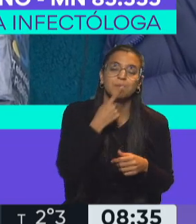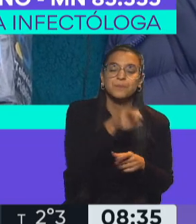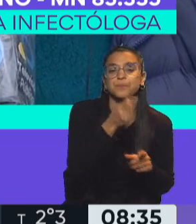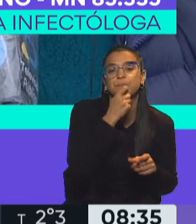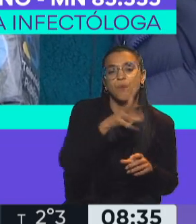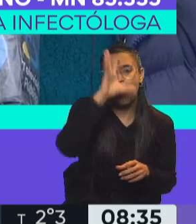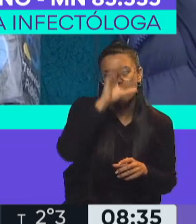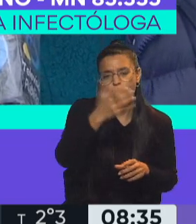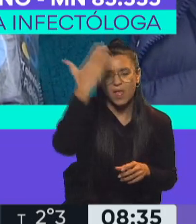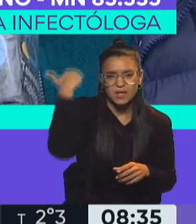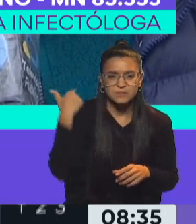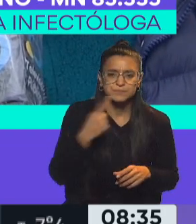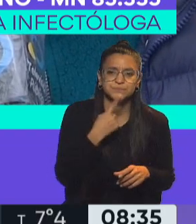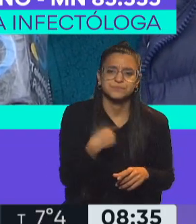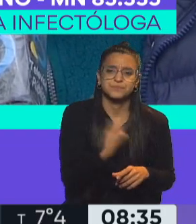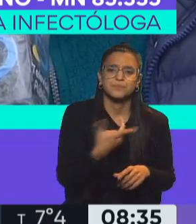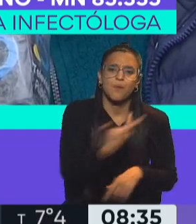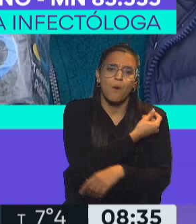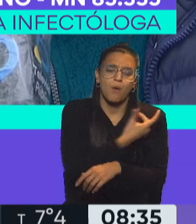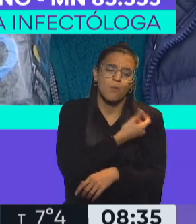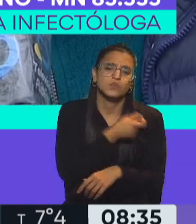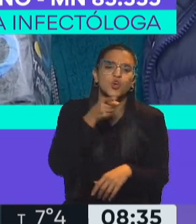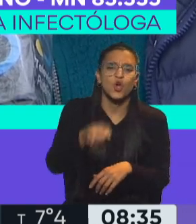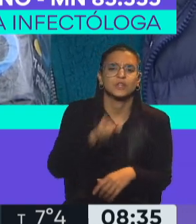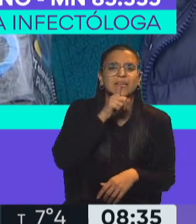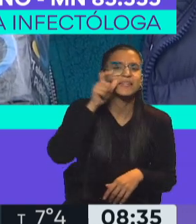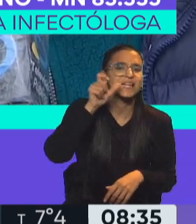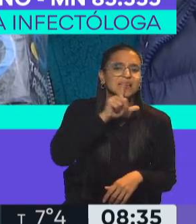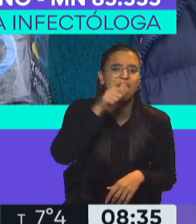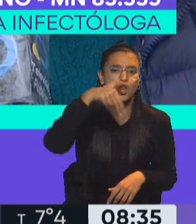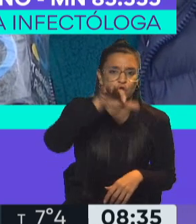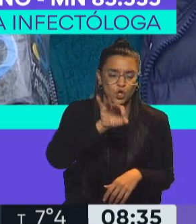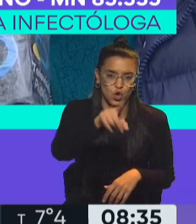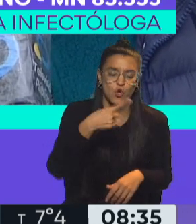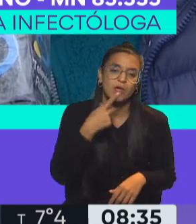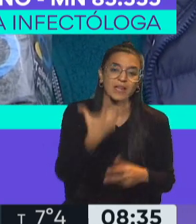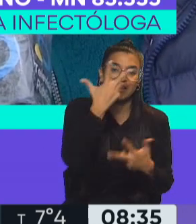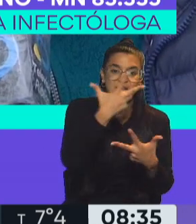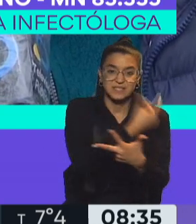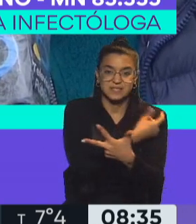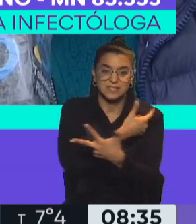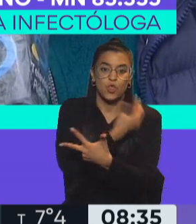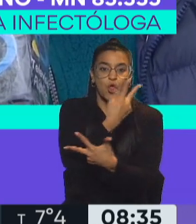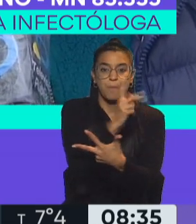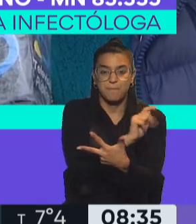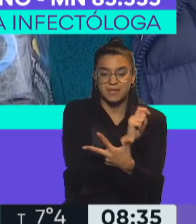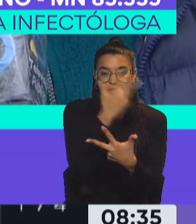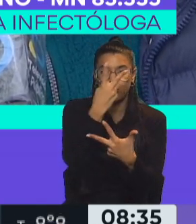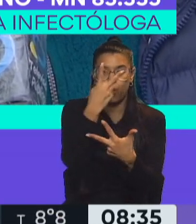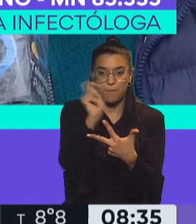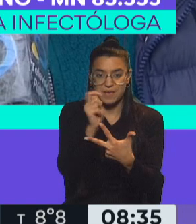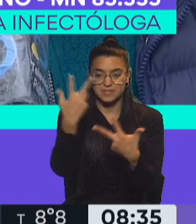por ejemplo, que nosotros vamos a dar el ejemplo de la vacunación antitetánica, donde vos tenés 3 dosis separadas de 2 meses